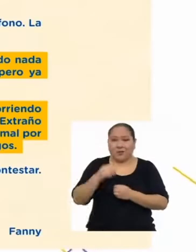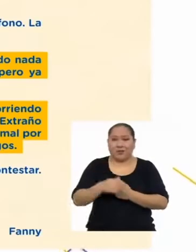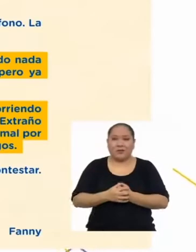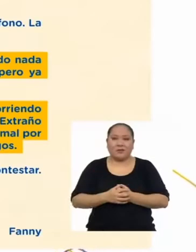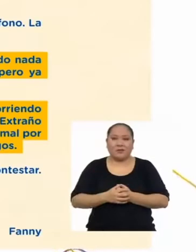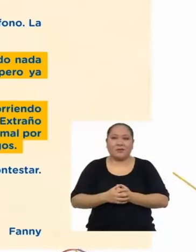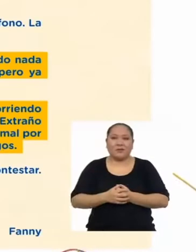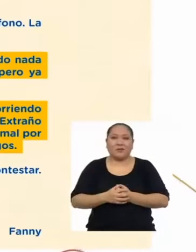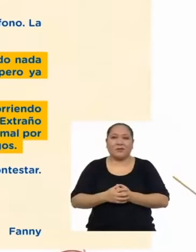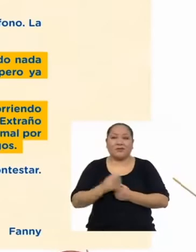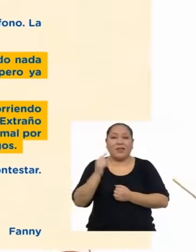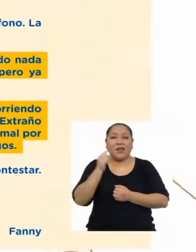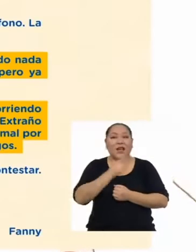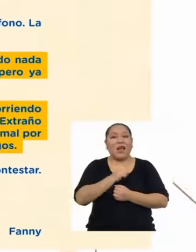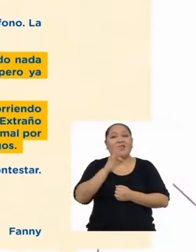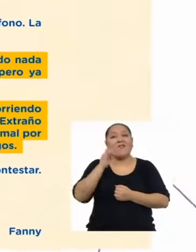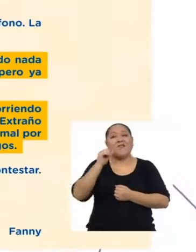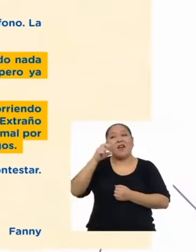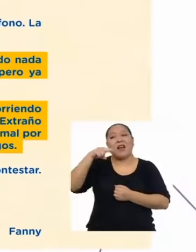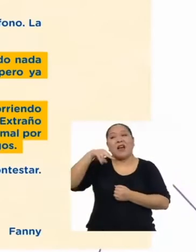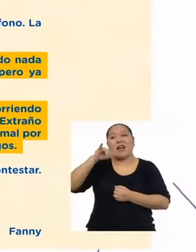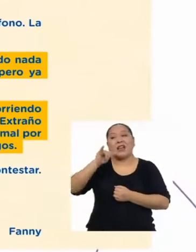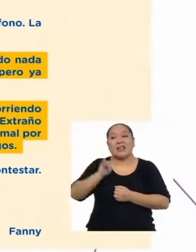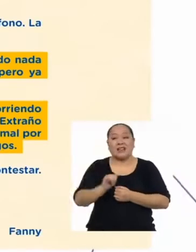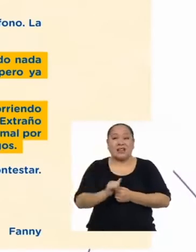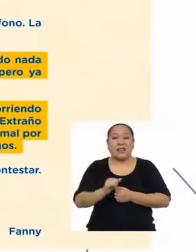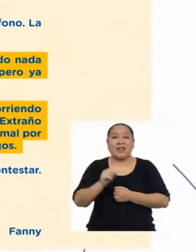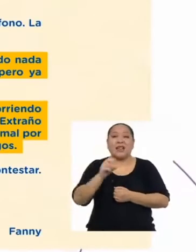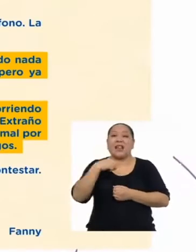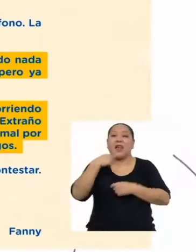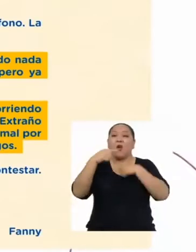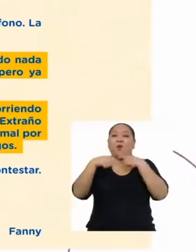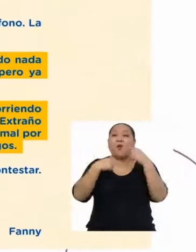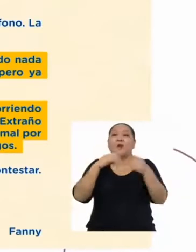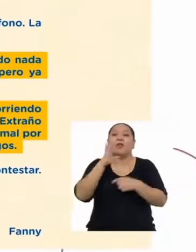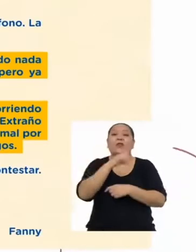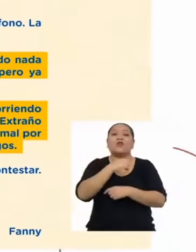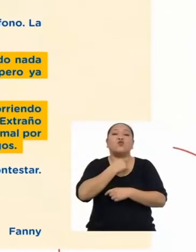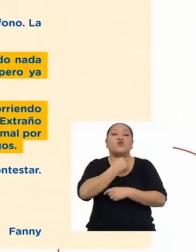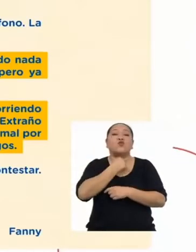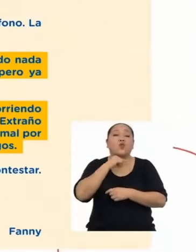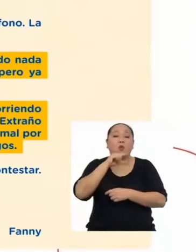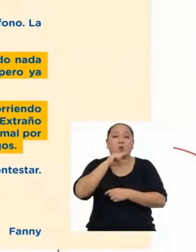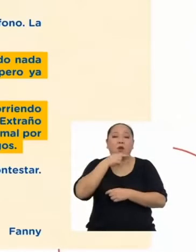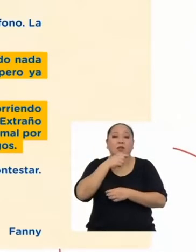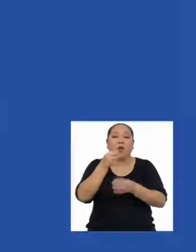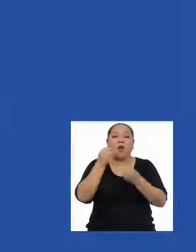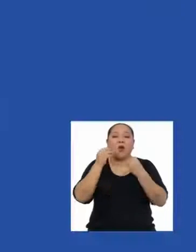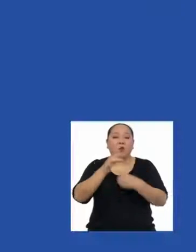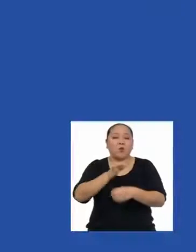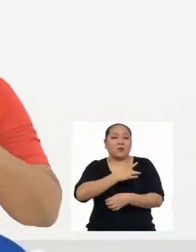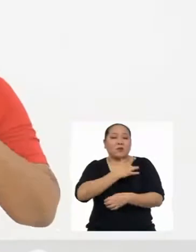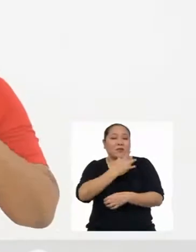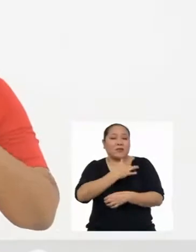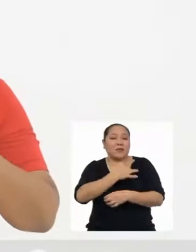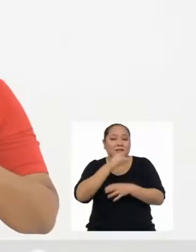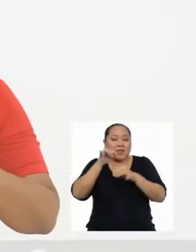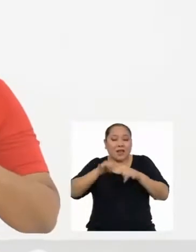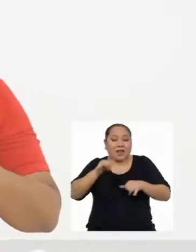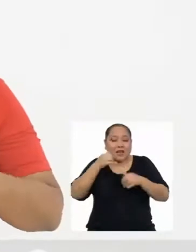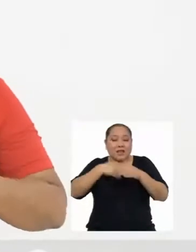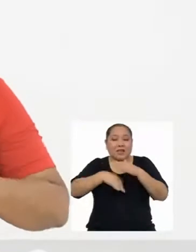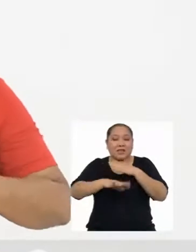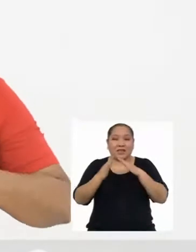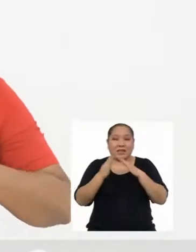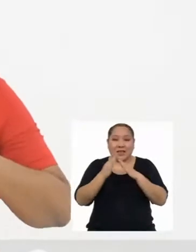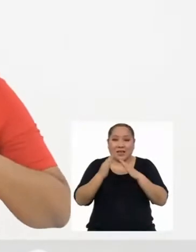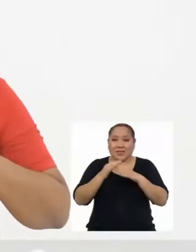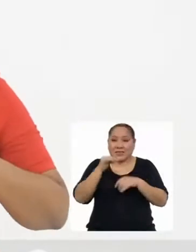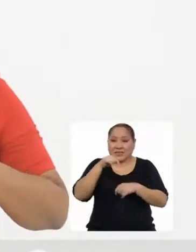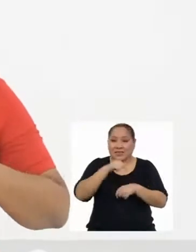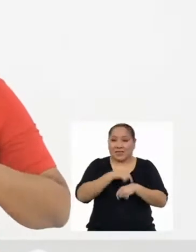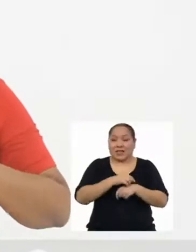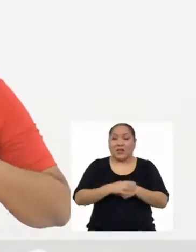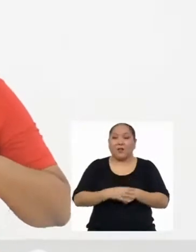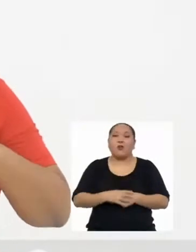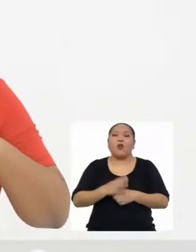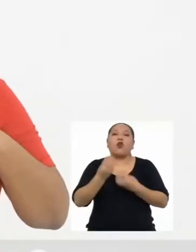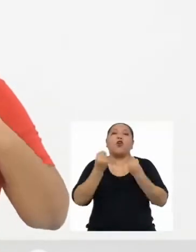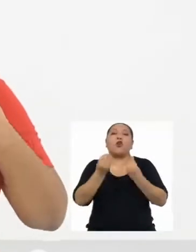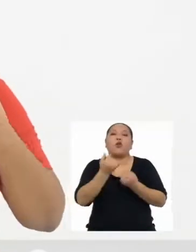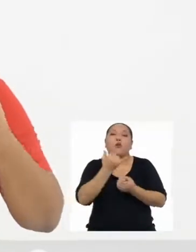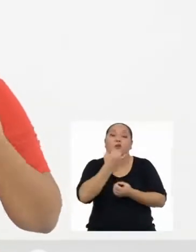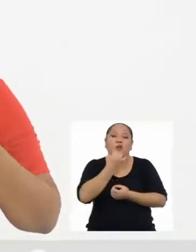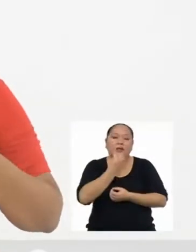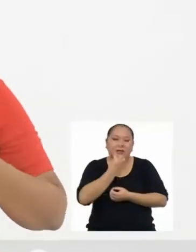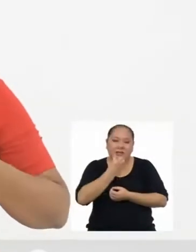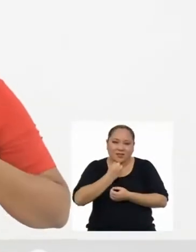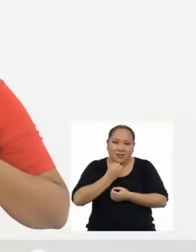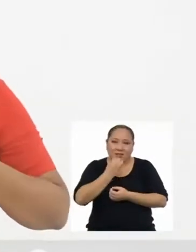a su abuelita cómo ha estado durante la cuarentena y lo mucho que la extraña. Exacto. Las cartas pueden